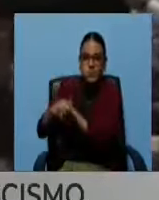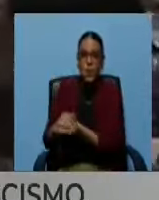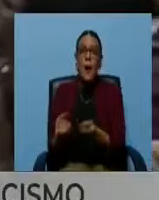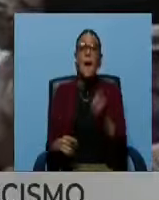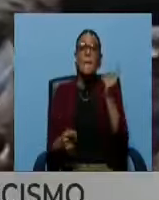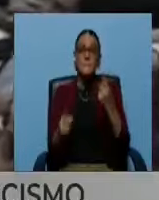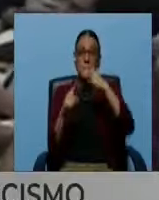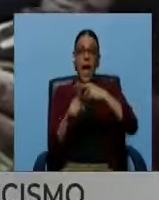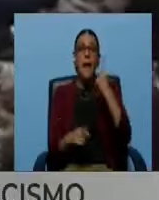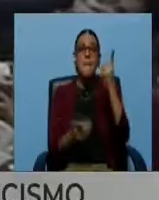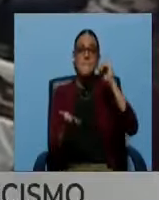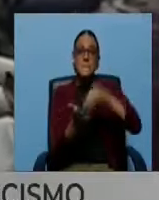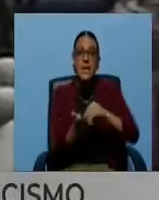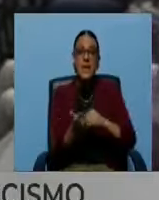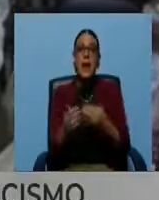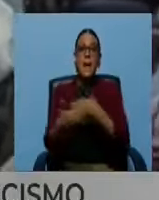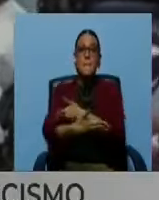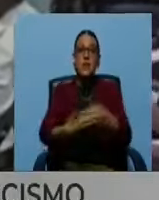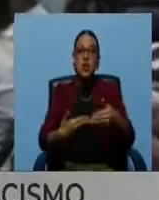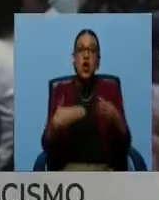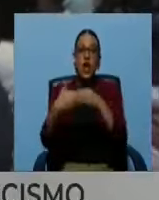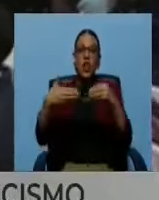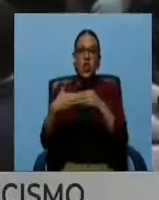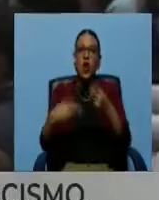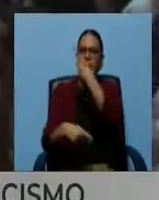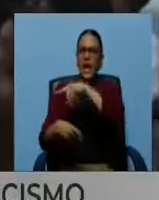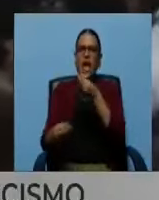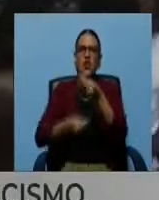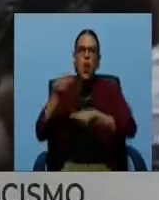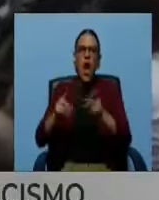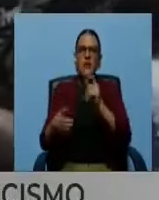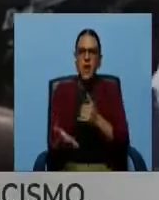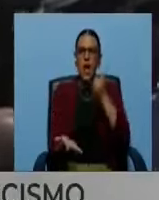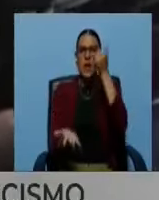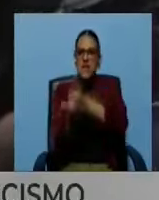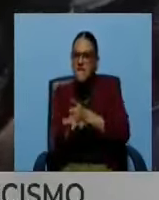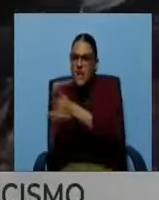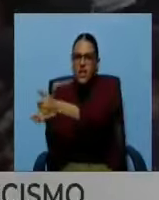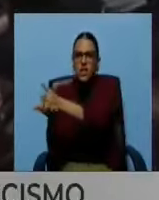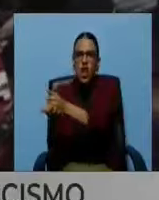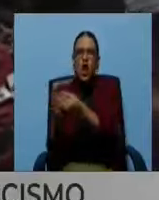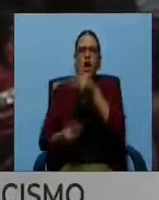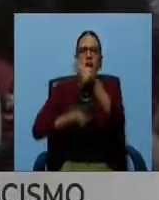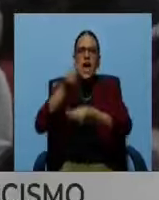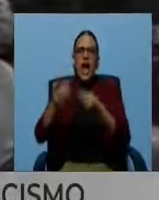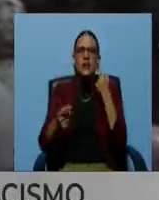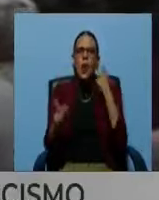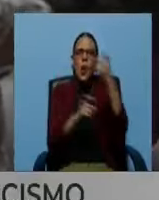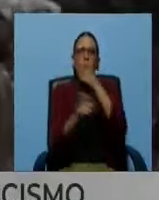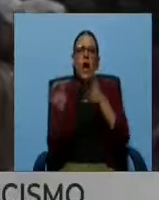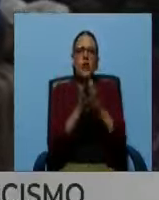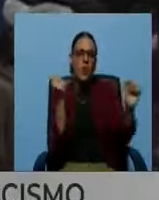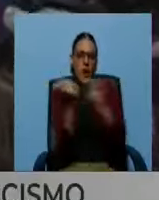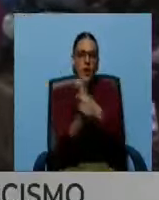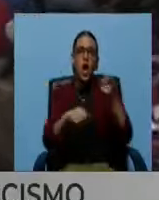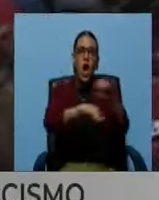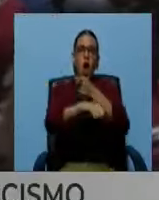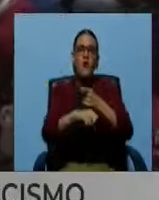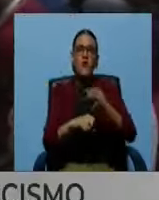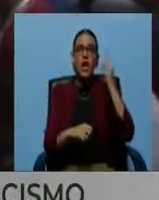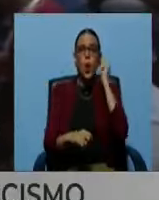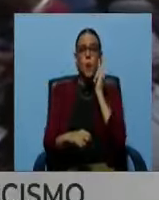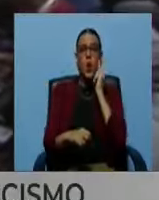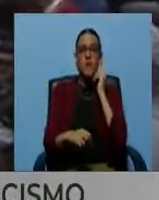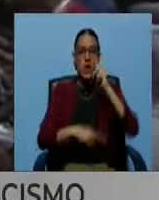1,000 millones de dólares, se tiene estimado, fue lo que invirtieron para derrocar al gobierno bolivariano de